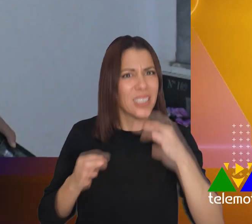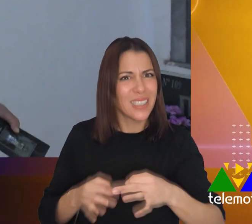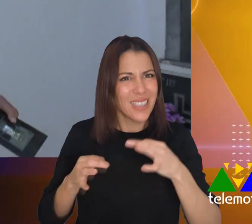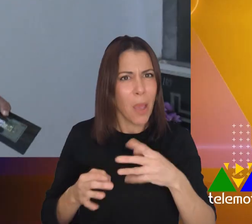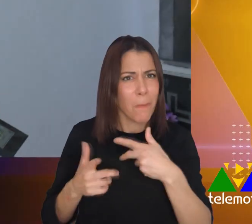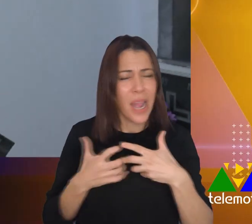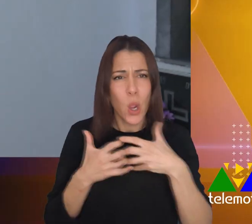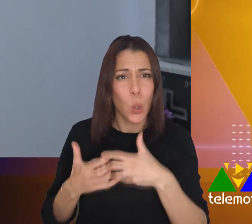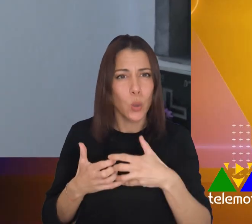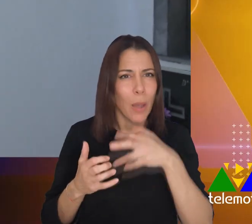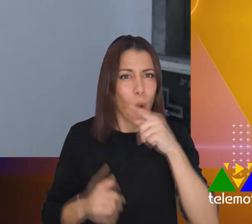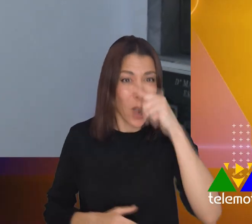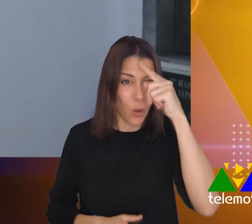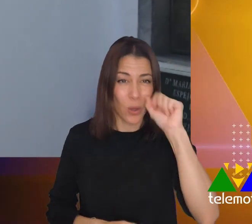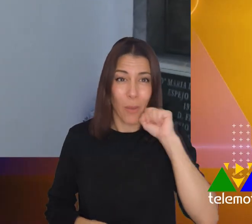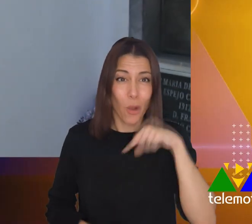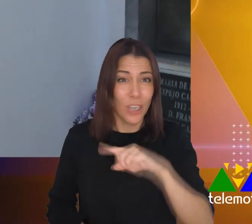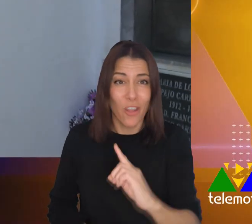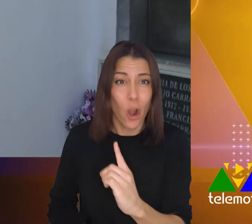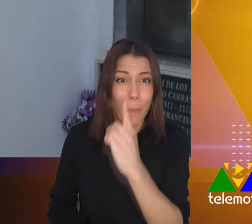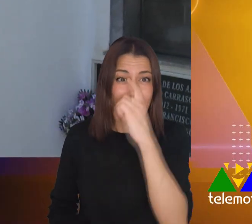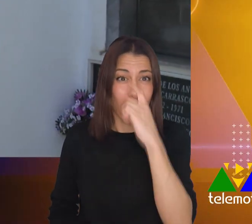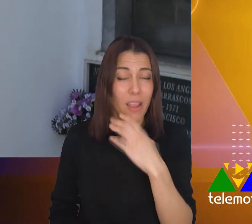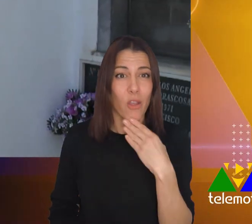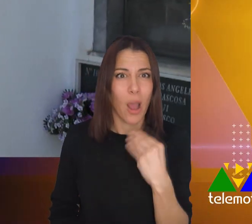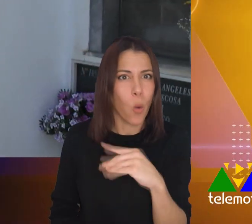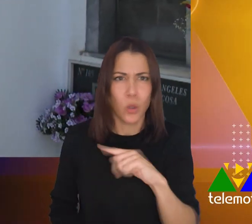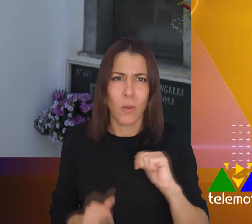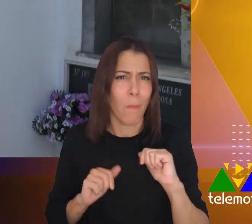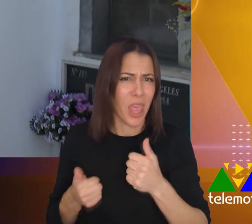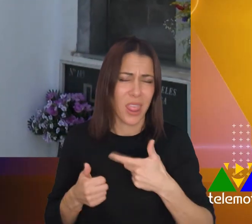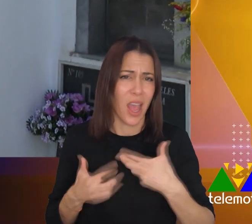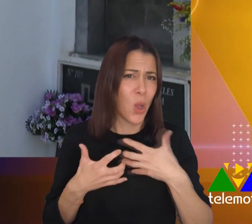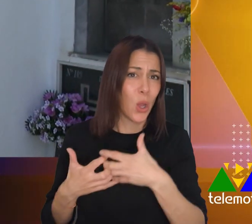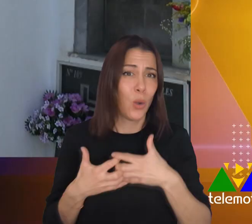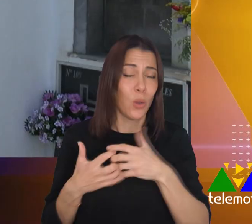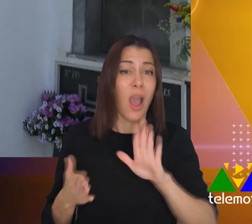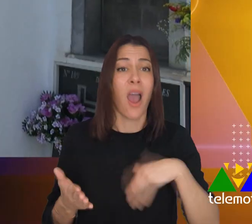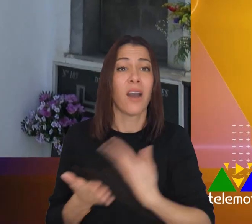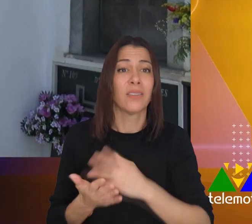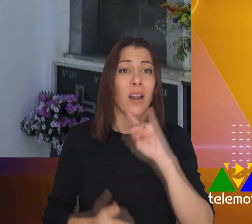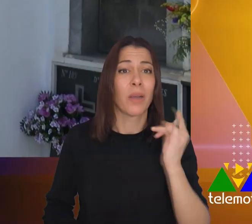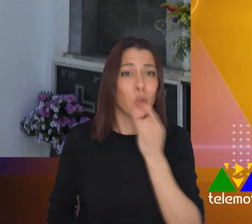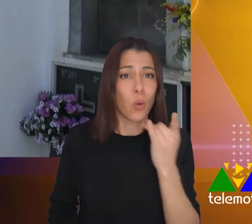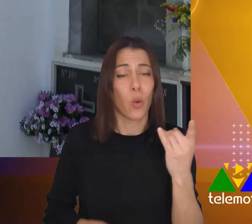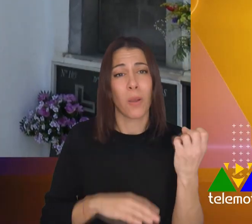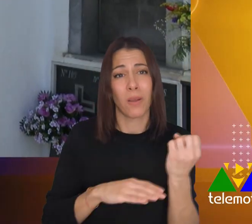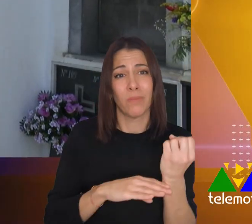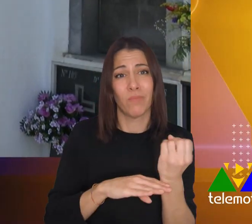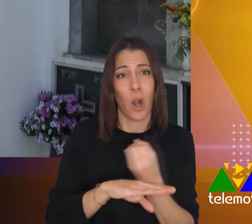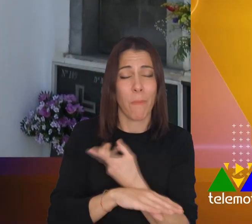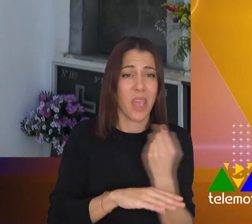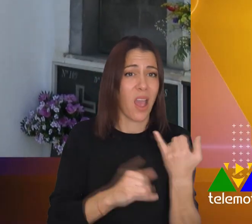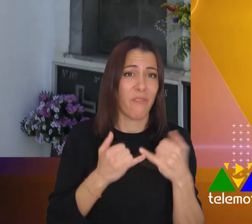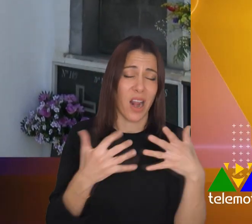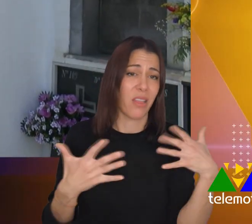cultura Motril yo diría que desde los primeros años de la juventud, ¿no? Hasta que tuvo la mala suerte de que lo pillaron tranvía en Granada, lo atropellaron